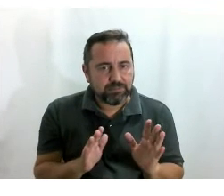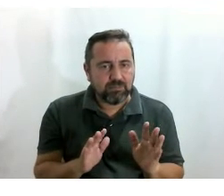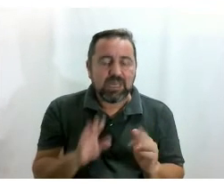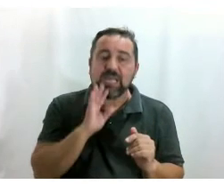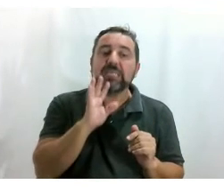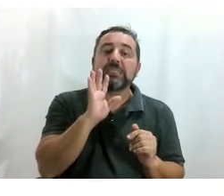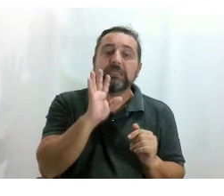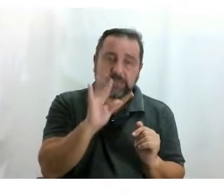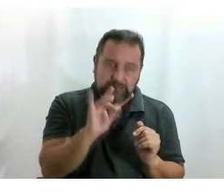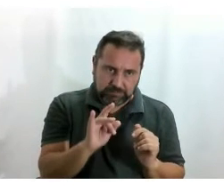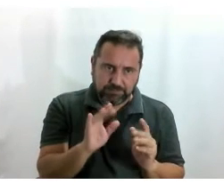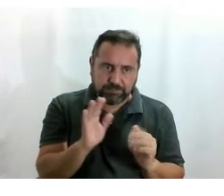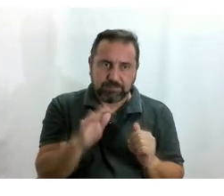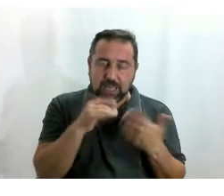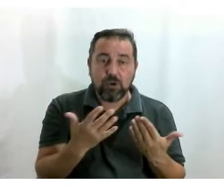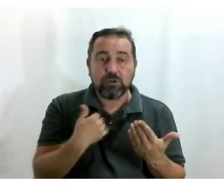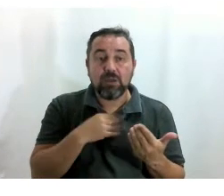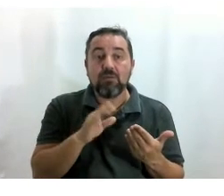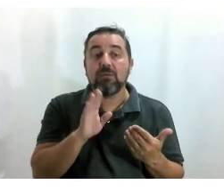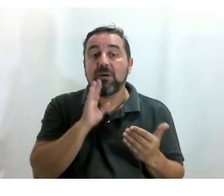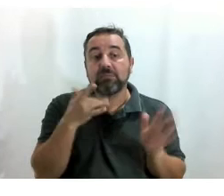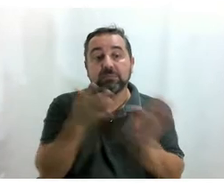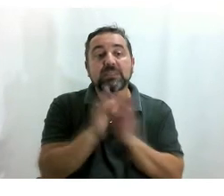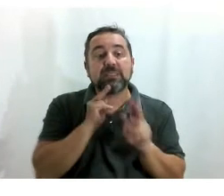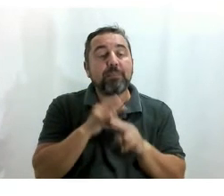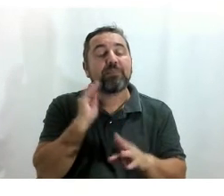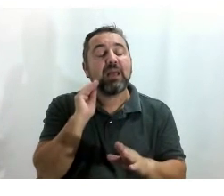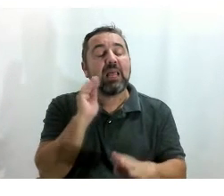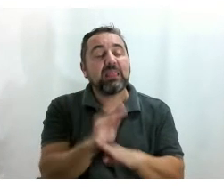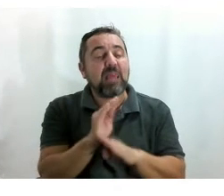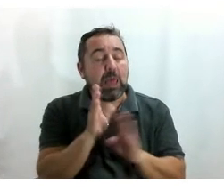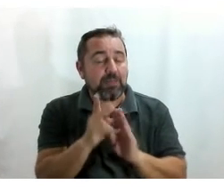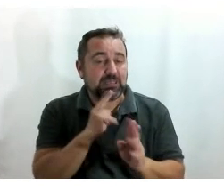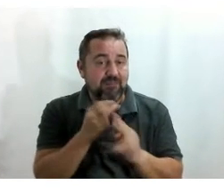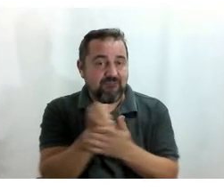Sí, hombre, básicamente lo que yo os comento de terapias farmacológicas,